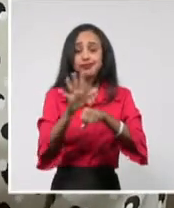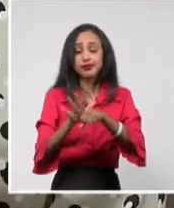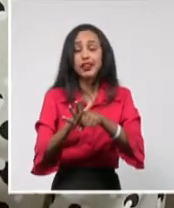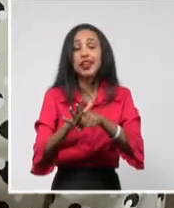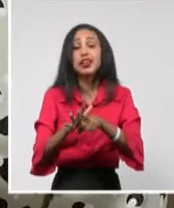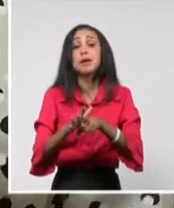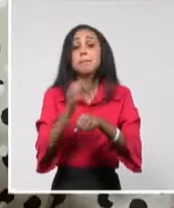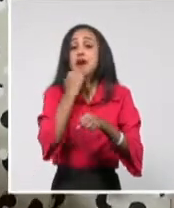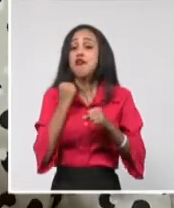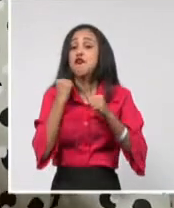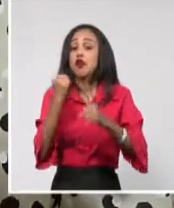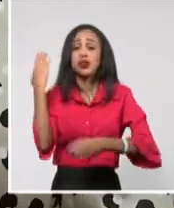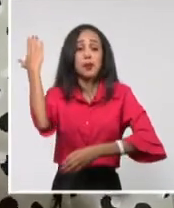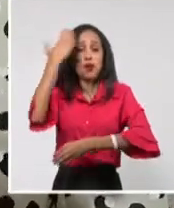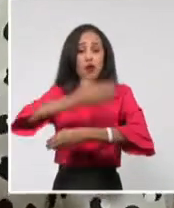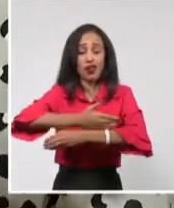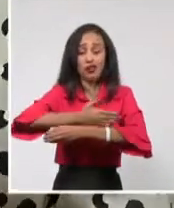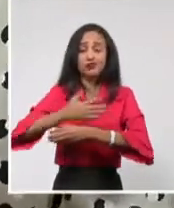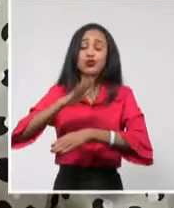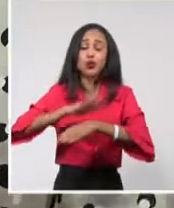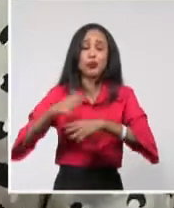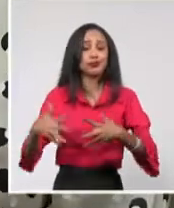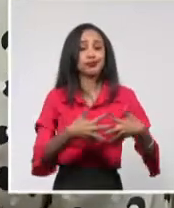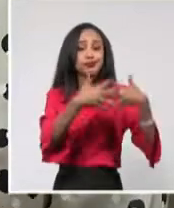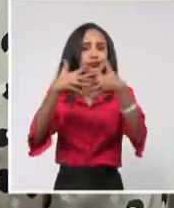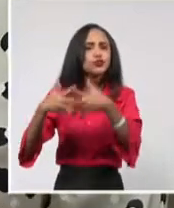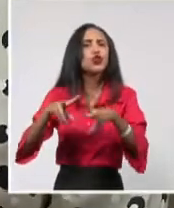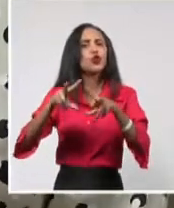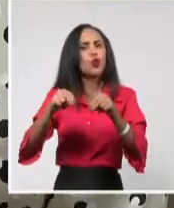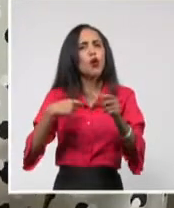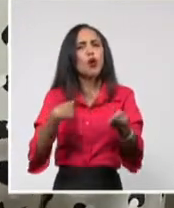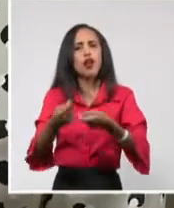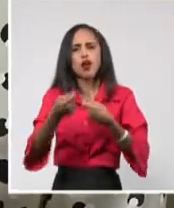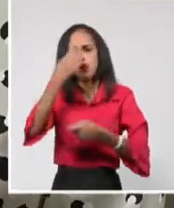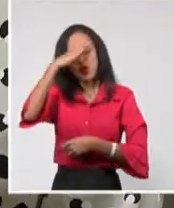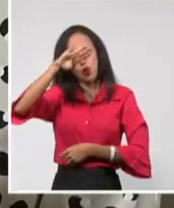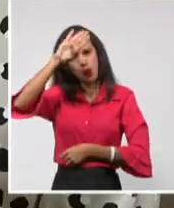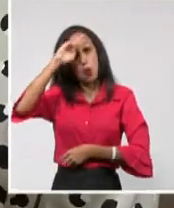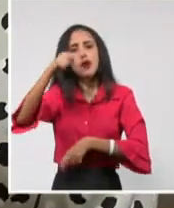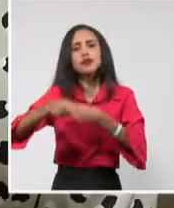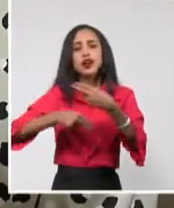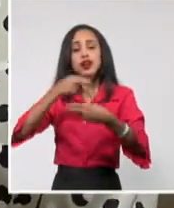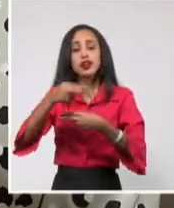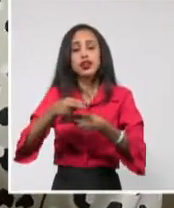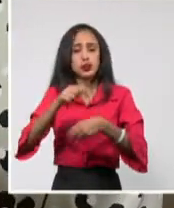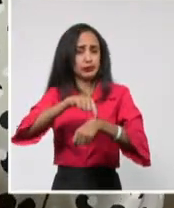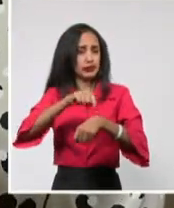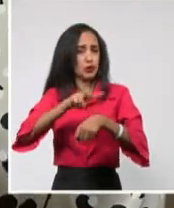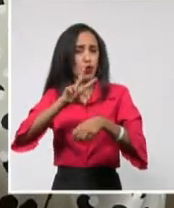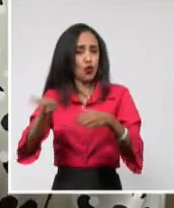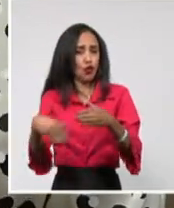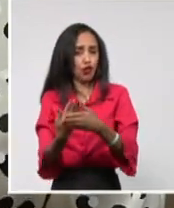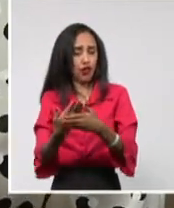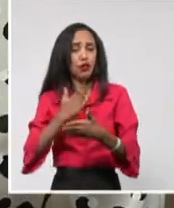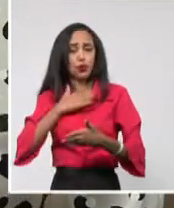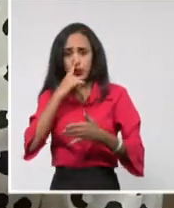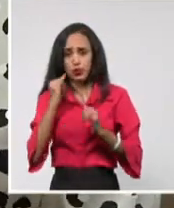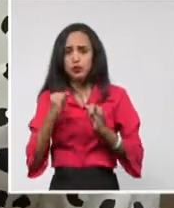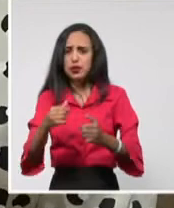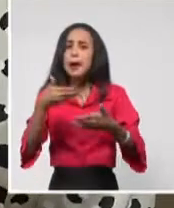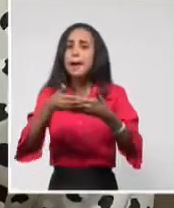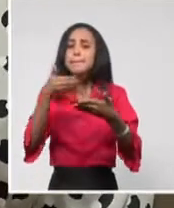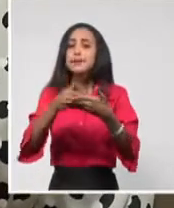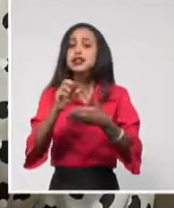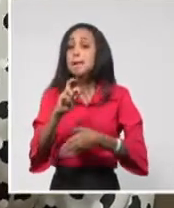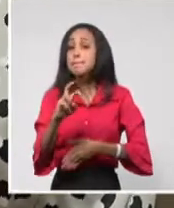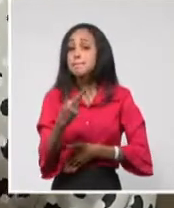bloqueo norteamericano, se han establecido nuevos negocios en Cuba. Hace 2 días nuestro noticiero publicaba la creación de una empresa mixta en el